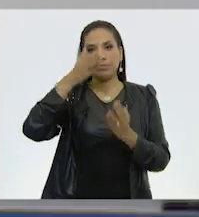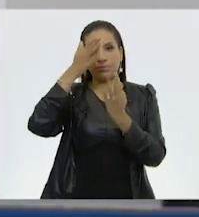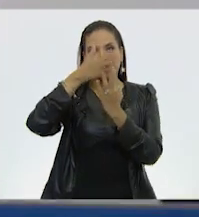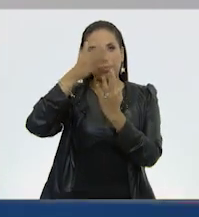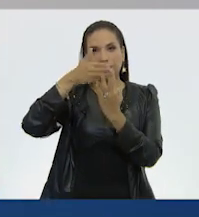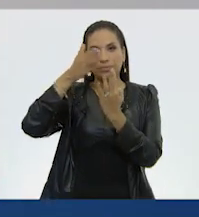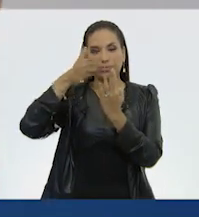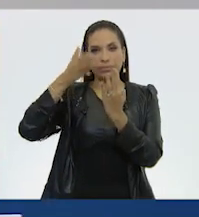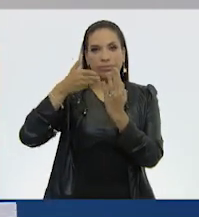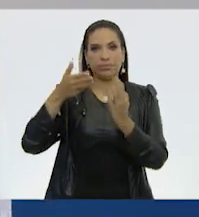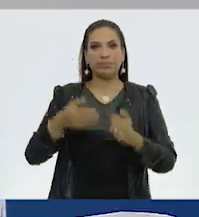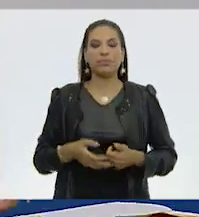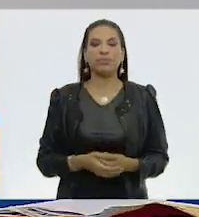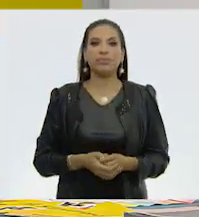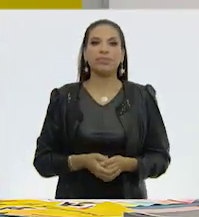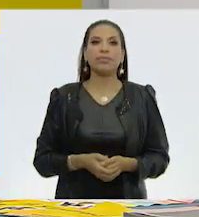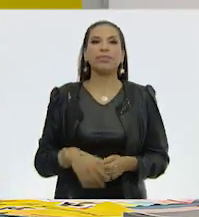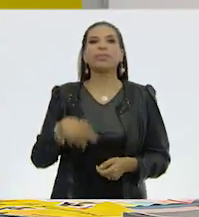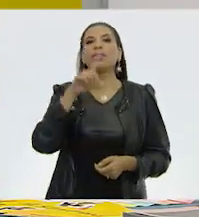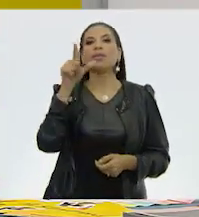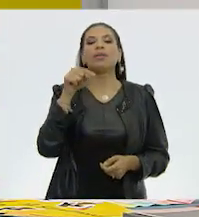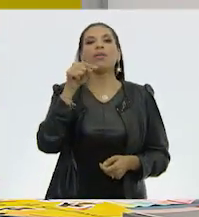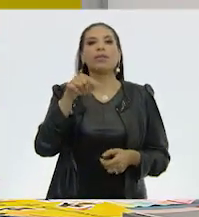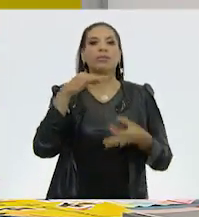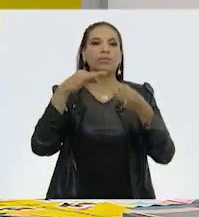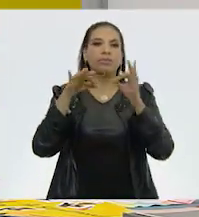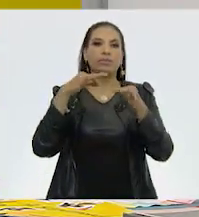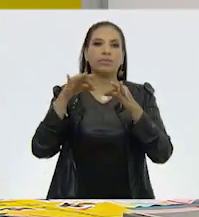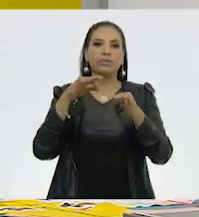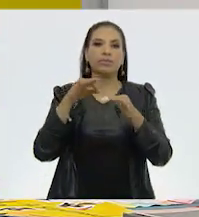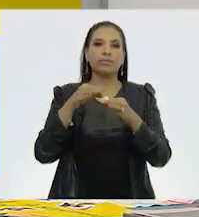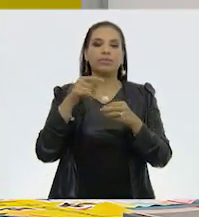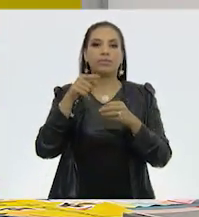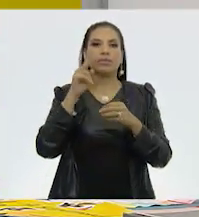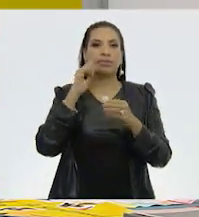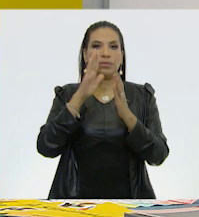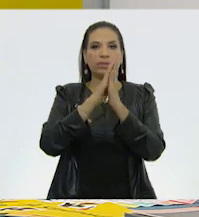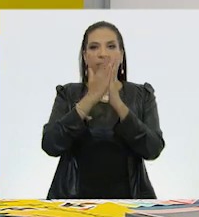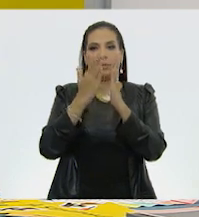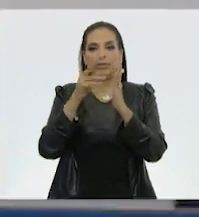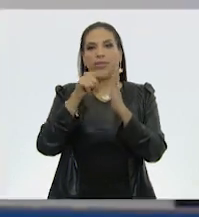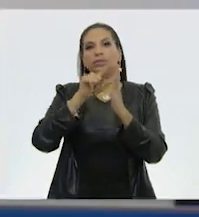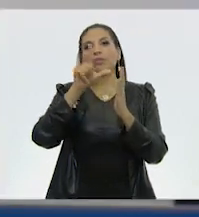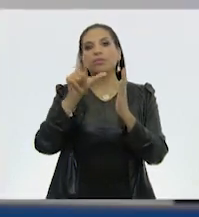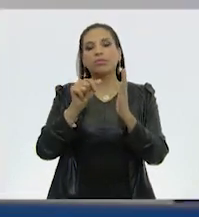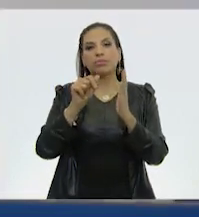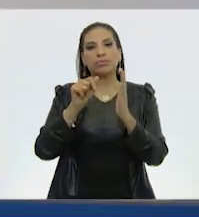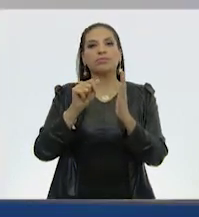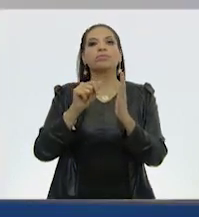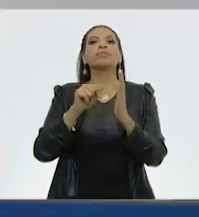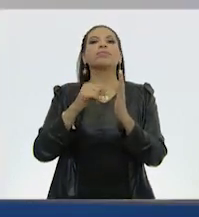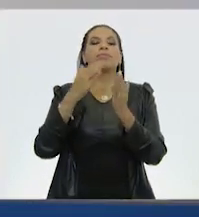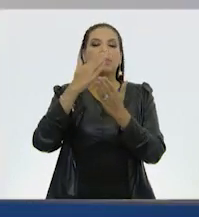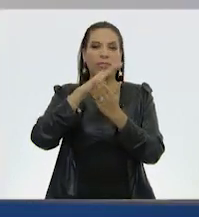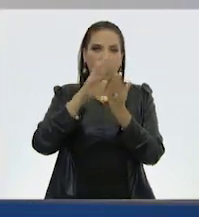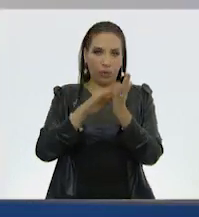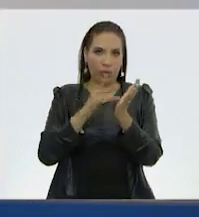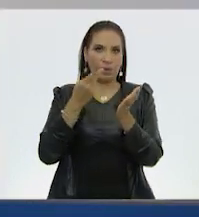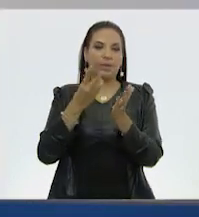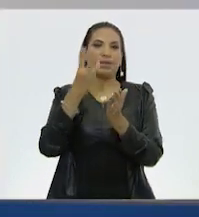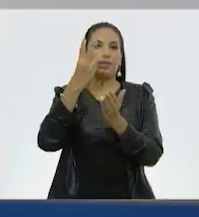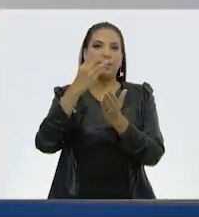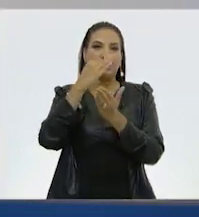divisiones. Luego esa misma hoja la vas a colocar de forma vertical y la vas a volver a dividir en